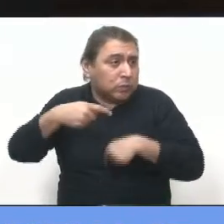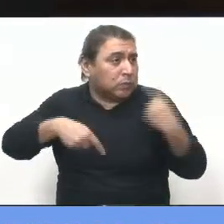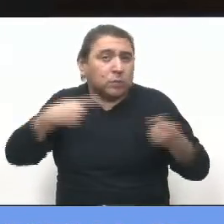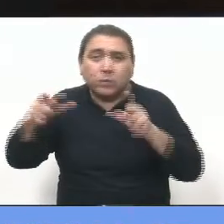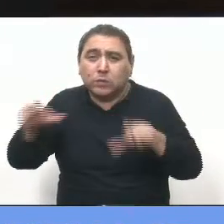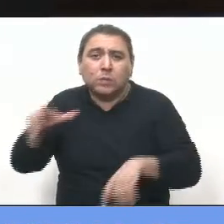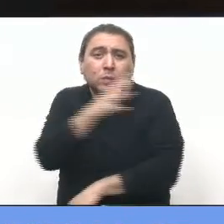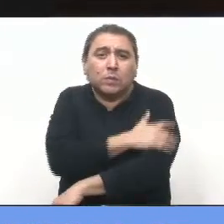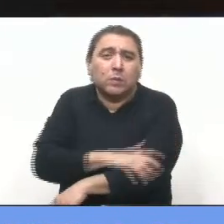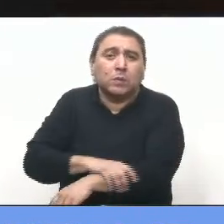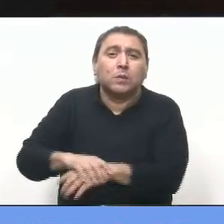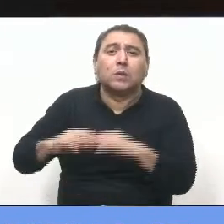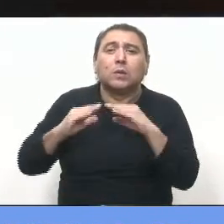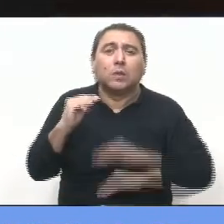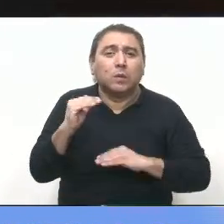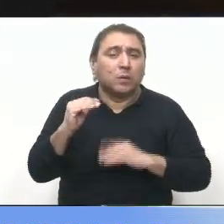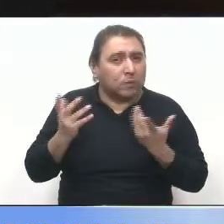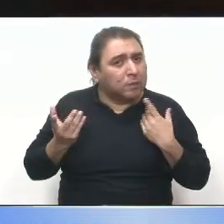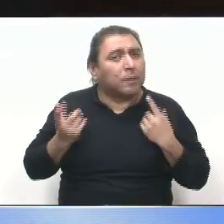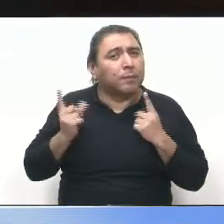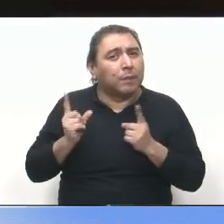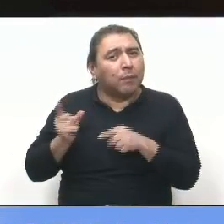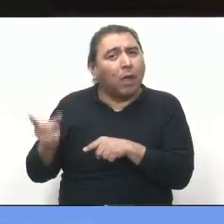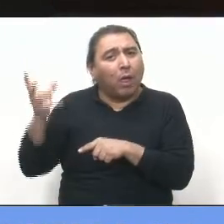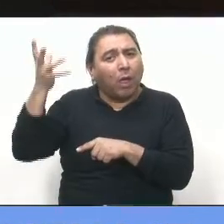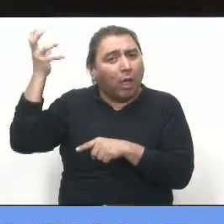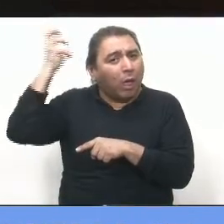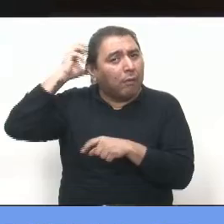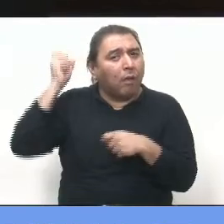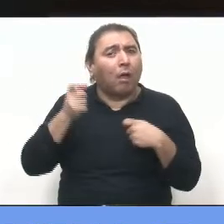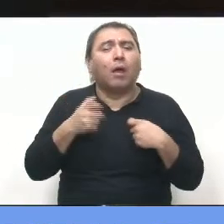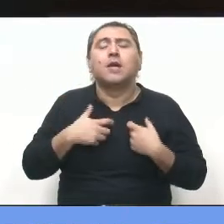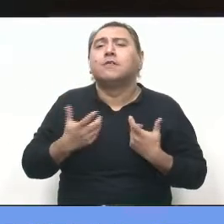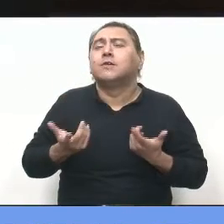desprotegidos. A Eva Dios no le dio hijos.